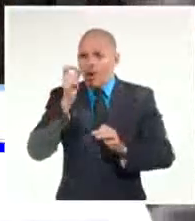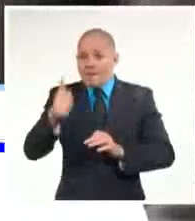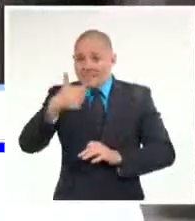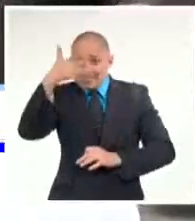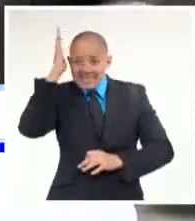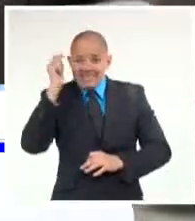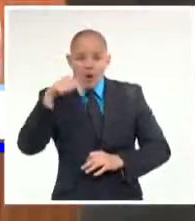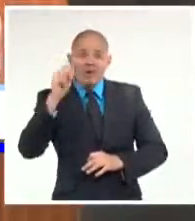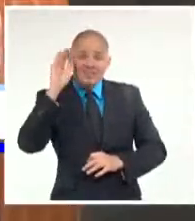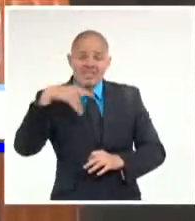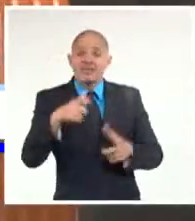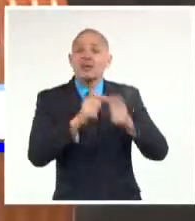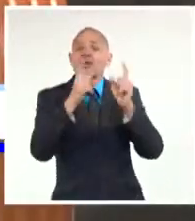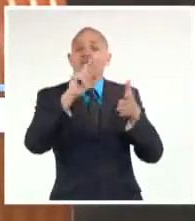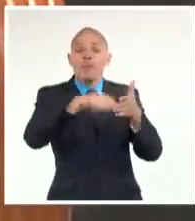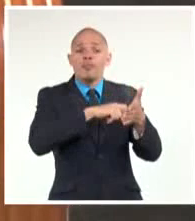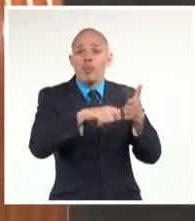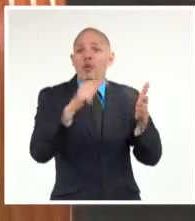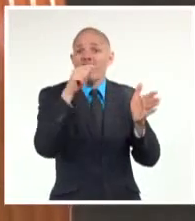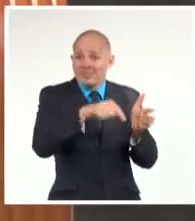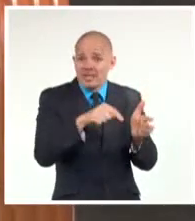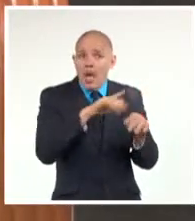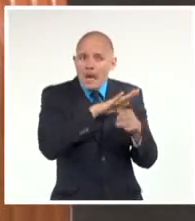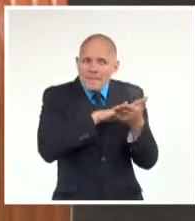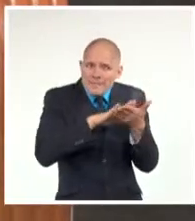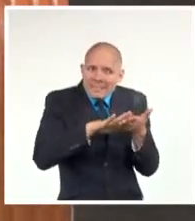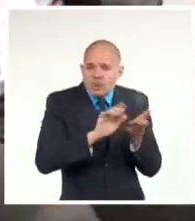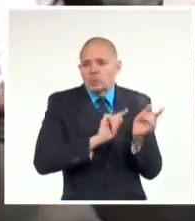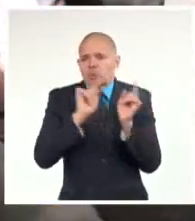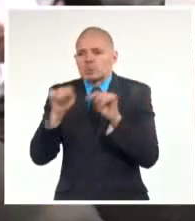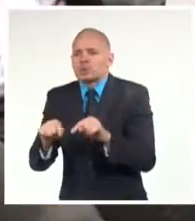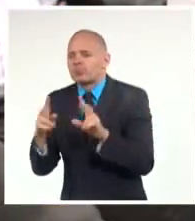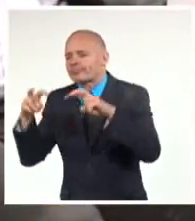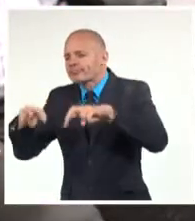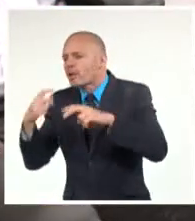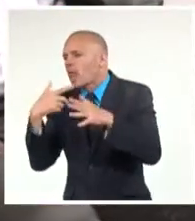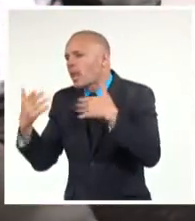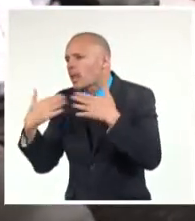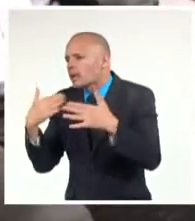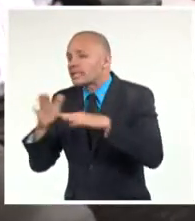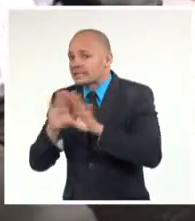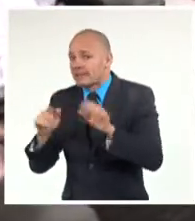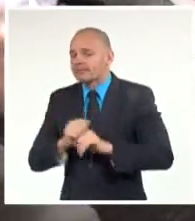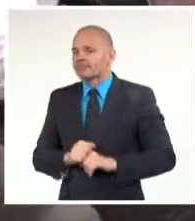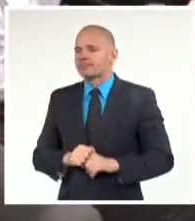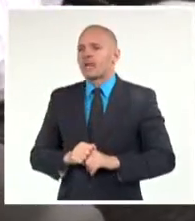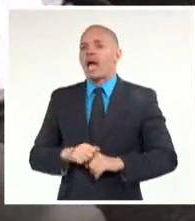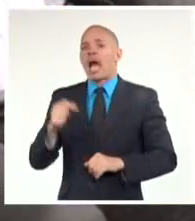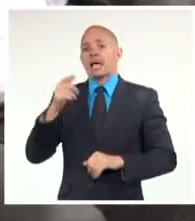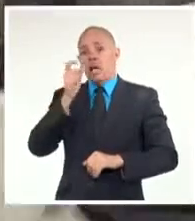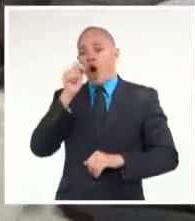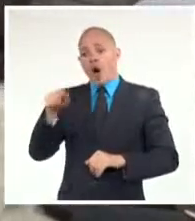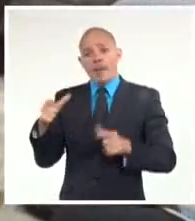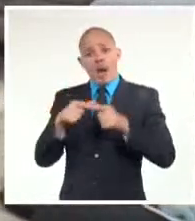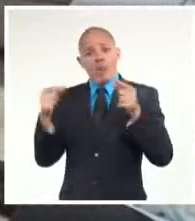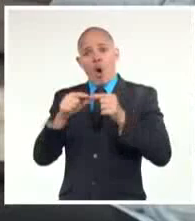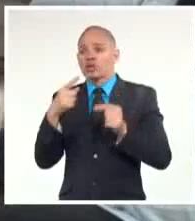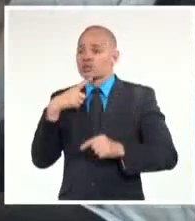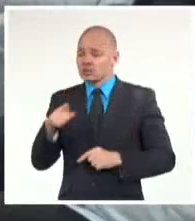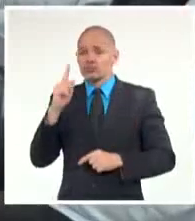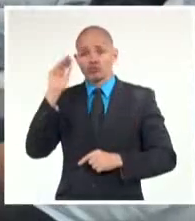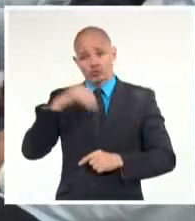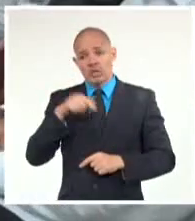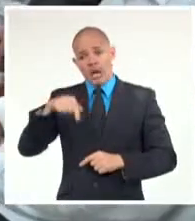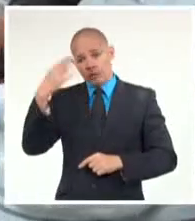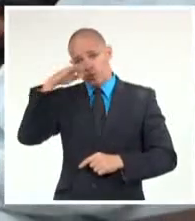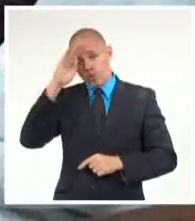Palacio de Convenciones y le agradeció su estancia. En tanto, Watanabe destacó la calidad de nuestros gimnastas y aseguró su respaldo como